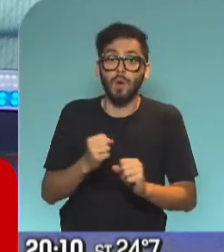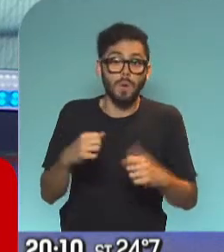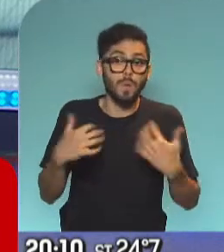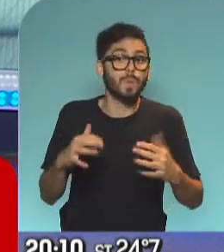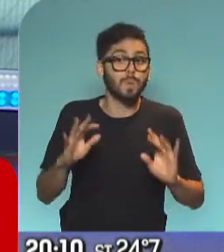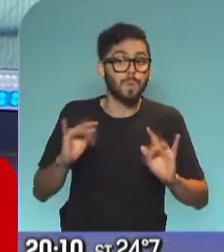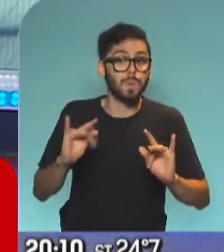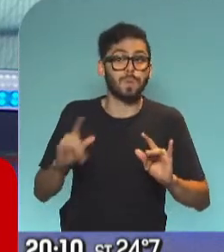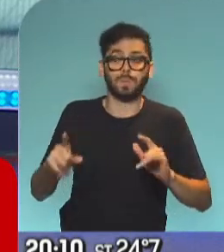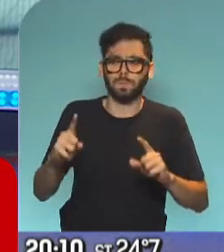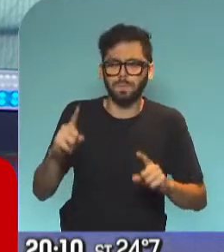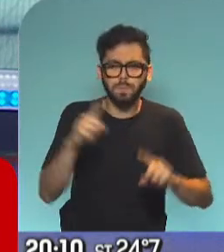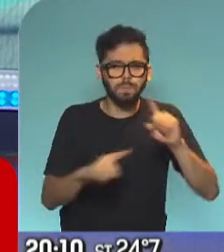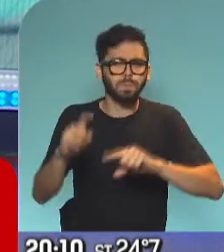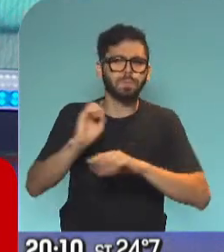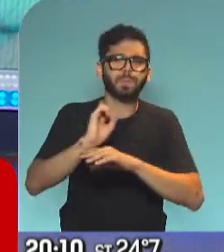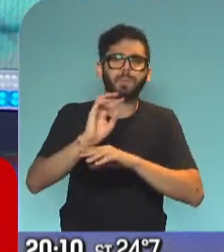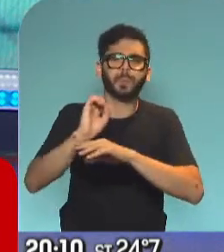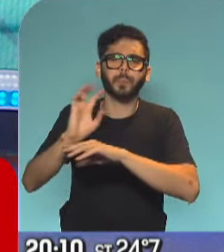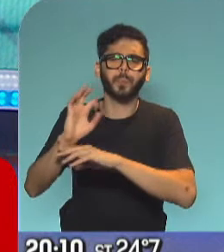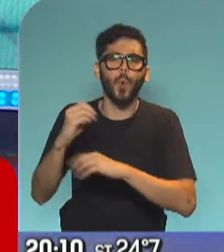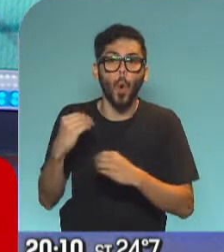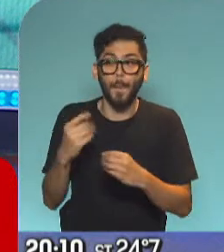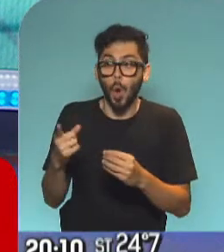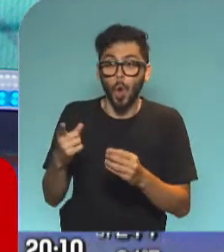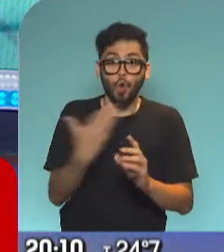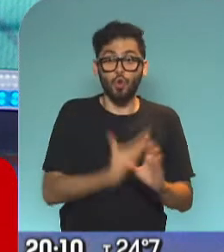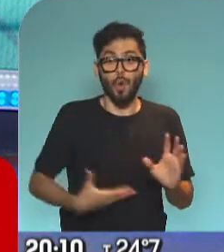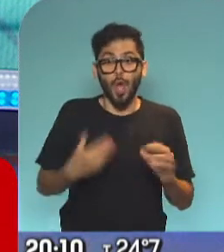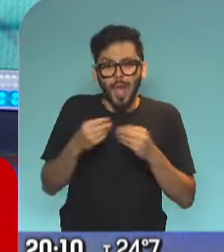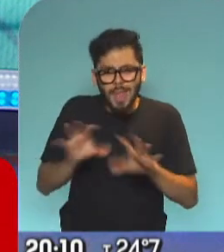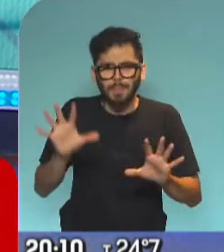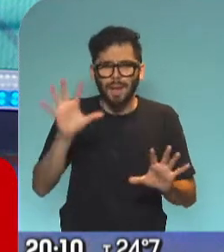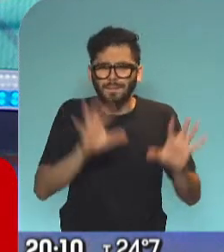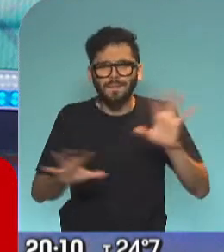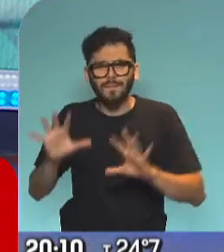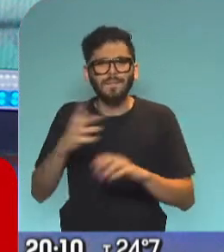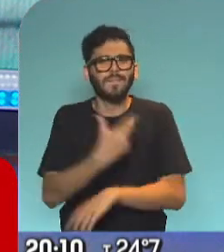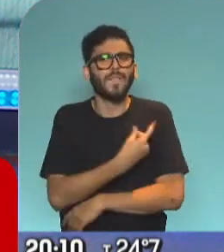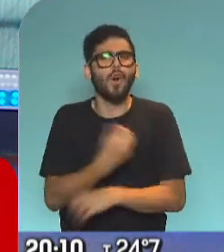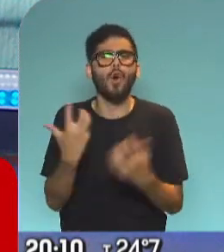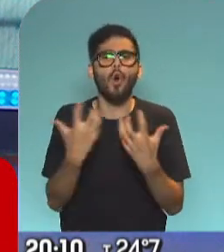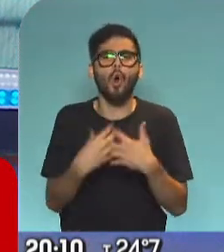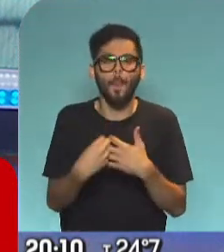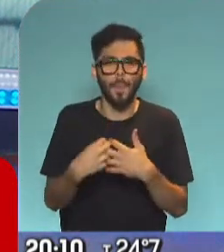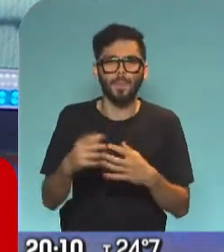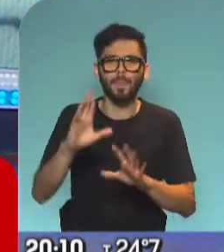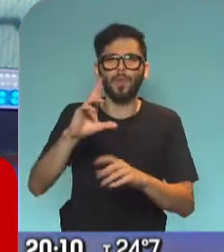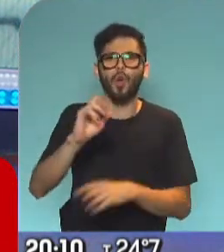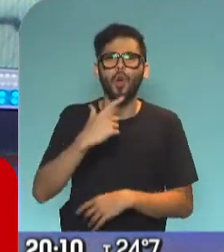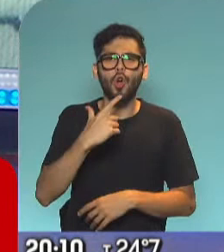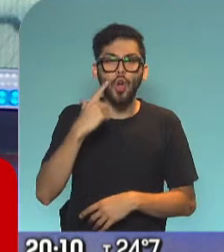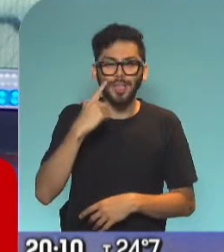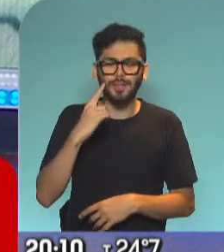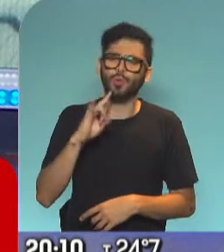la logística, en el operativo de vacunación que ya prepara el gobierno argentino. Antes de Agustín Rossi, Agustín Rossi, lo presenta